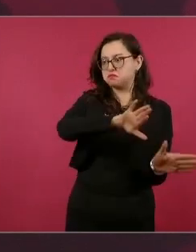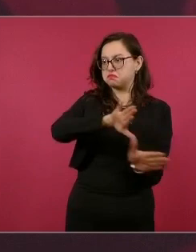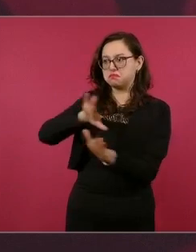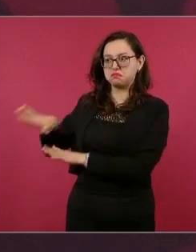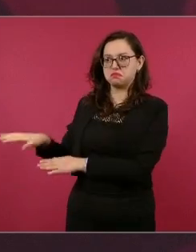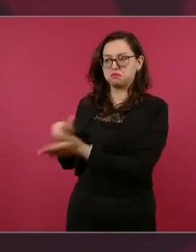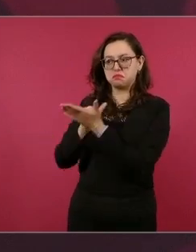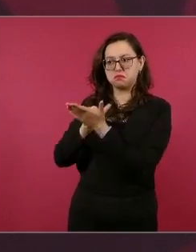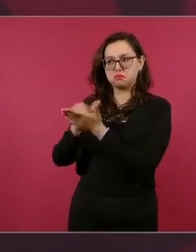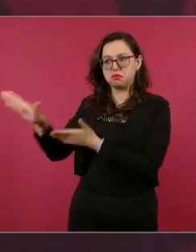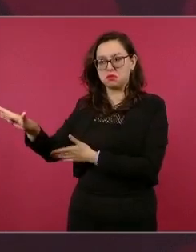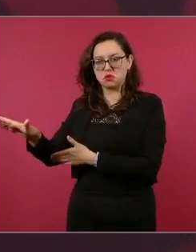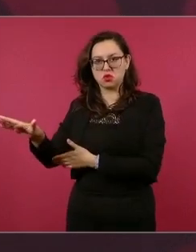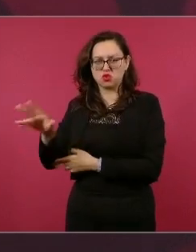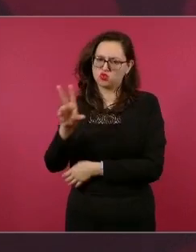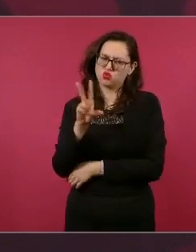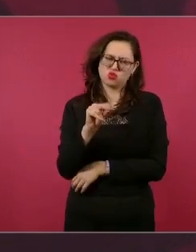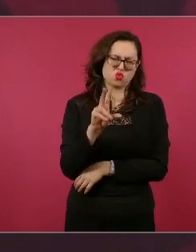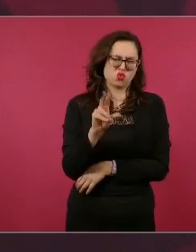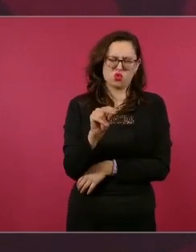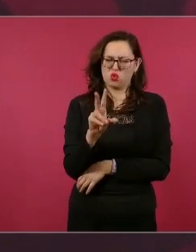tú eres